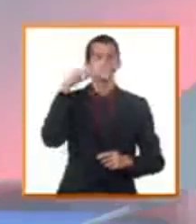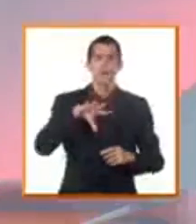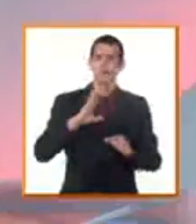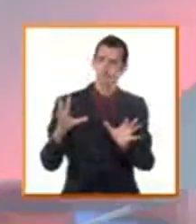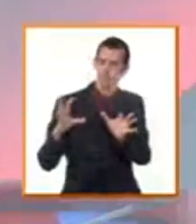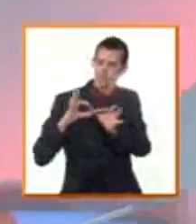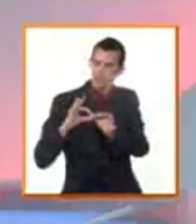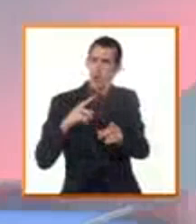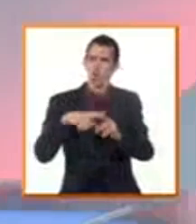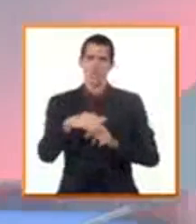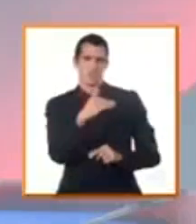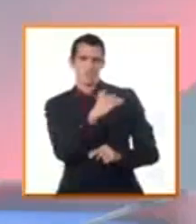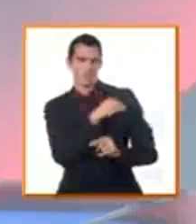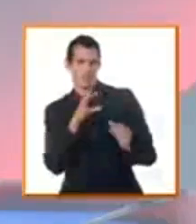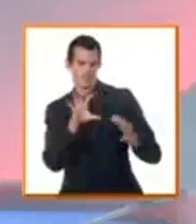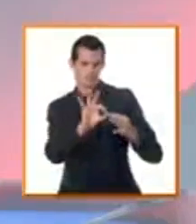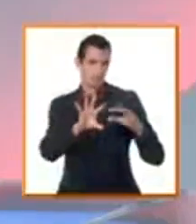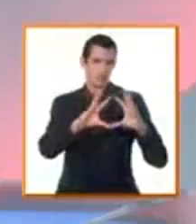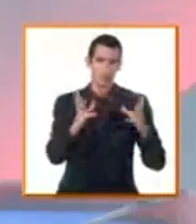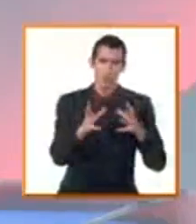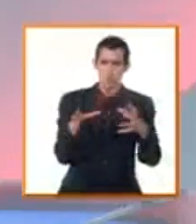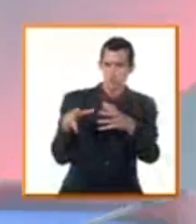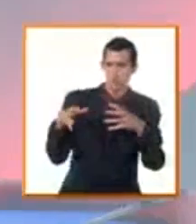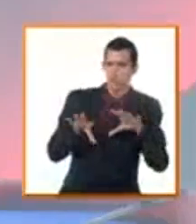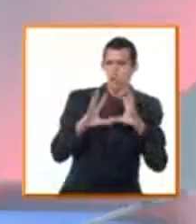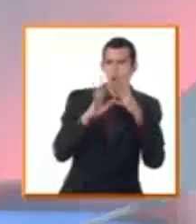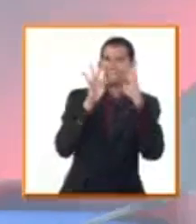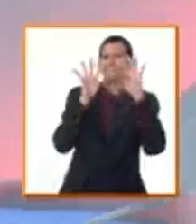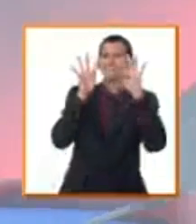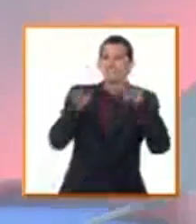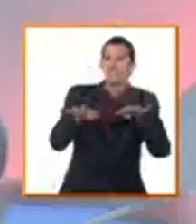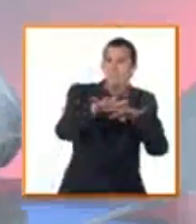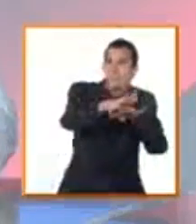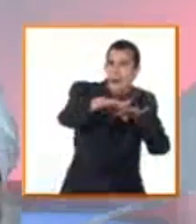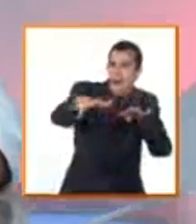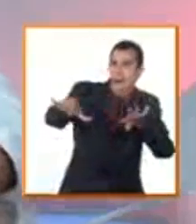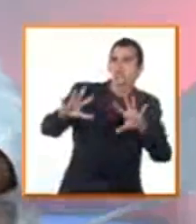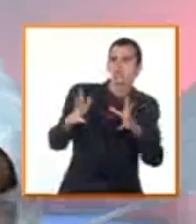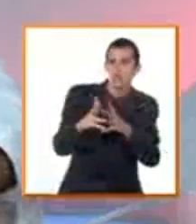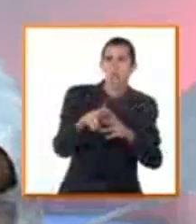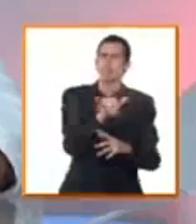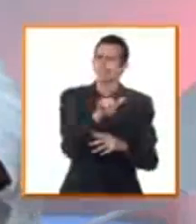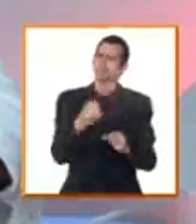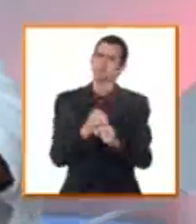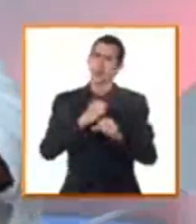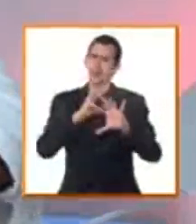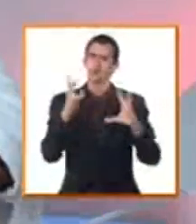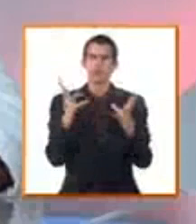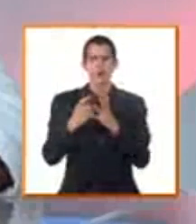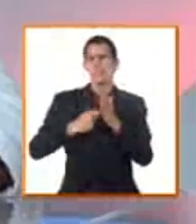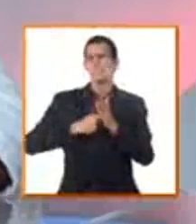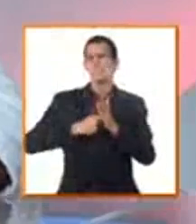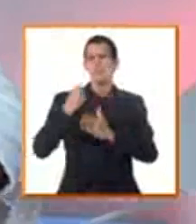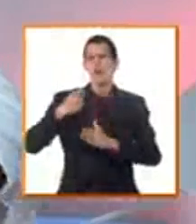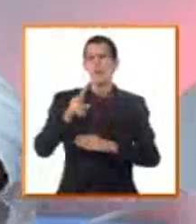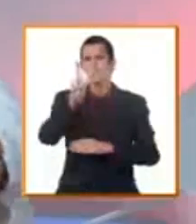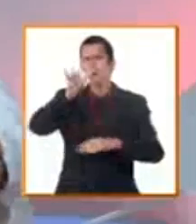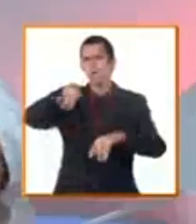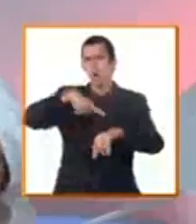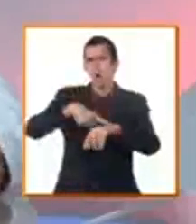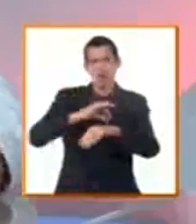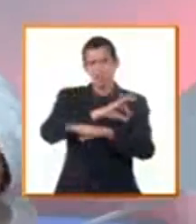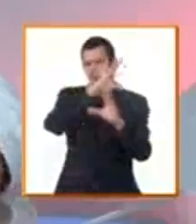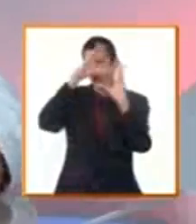la actividad de comprobación y modelación con droga viva para mantener activada a toda nuestra fuerza y comprobar a la vez nuestro sistema y